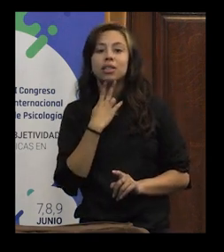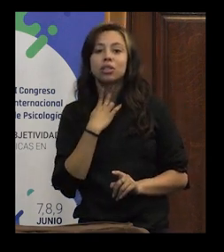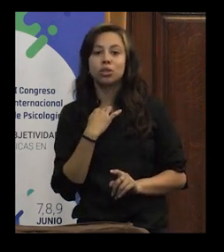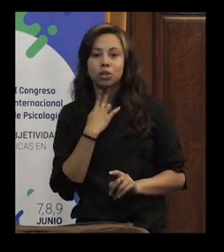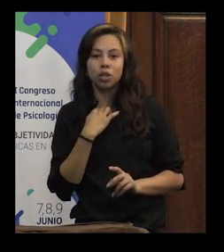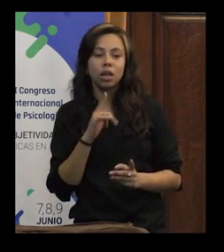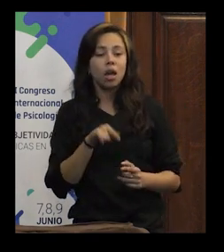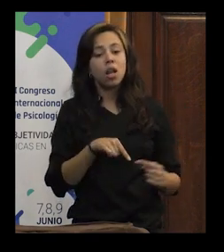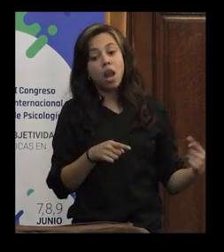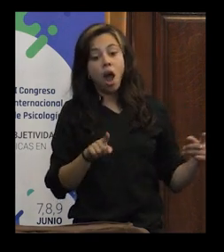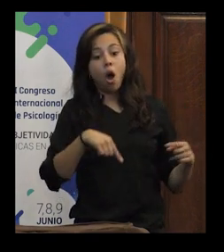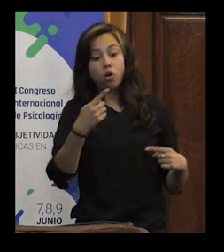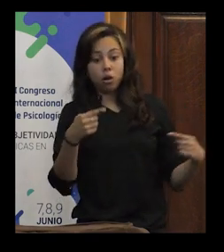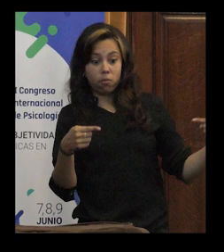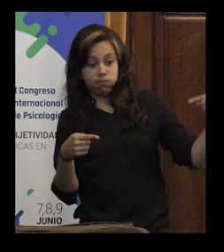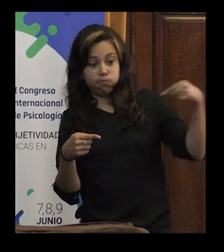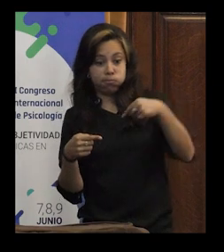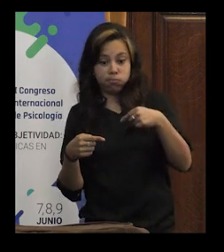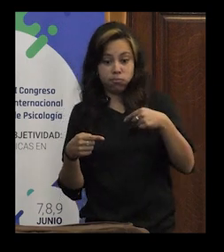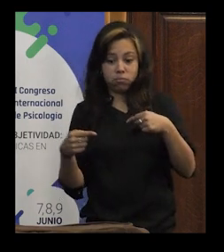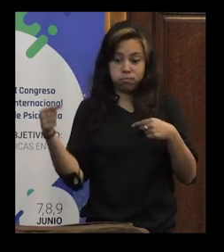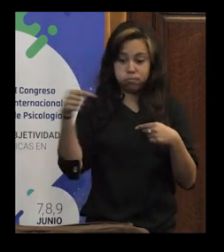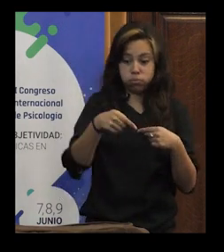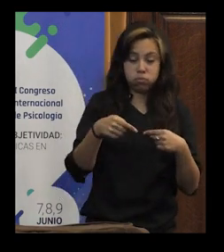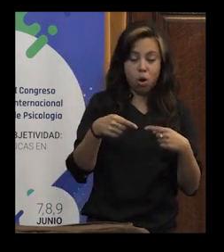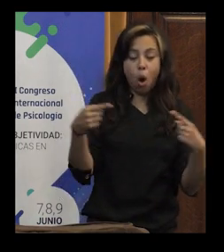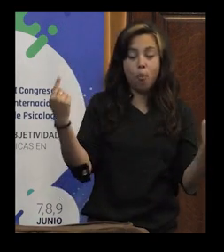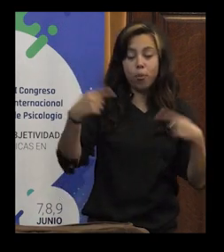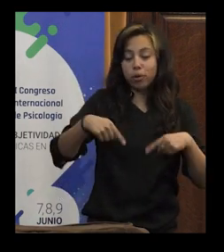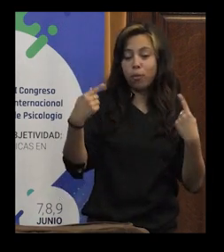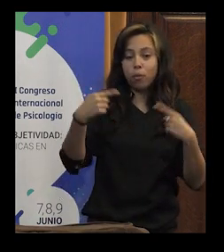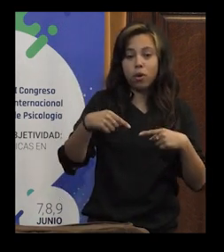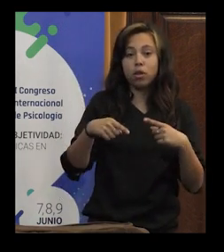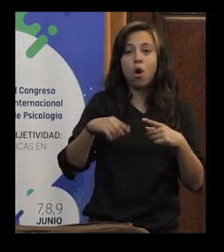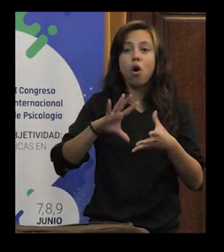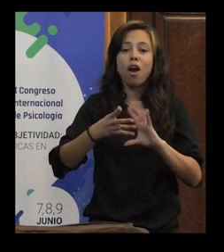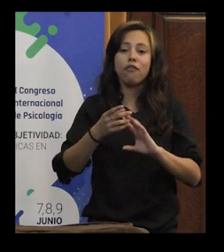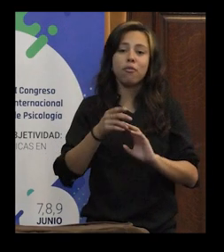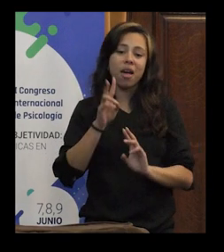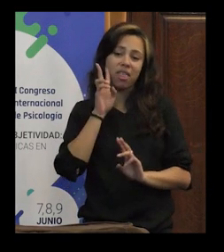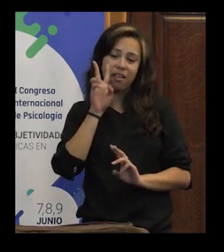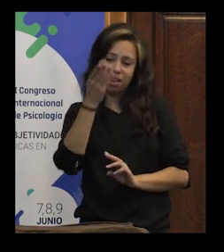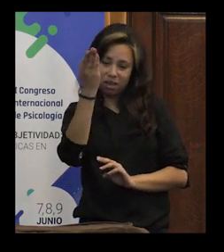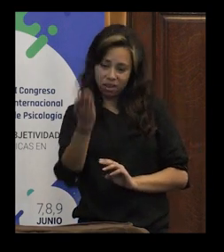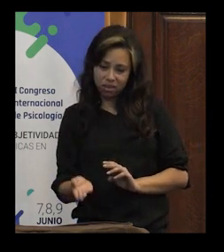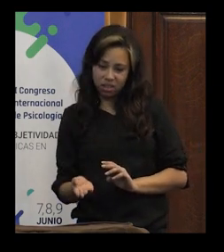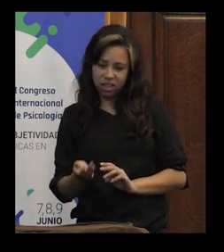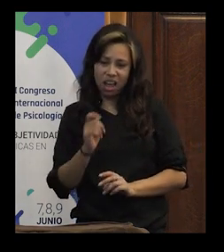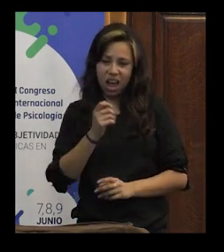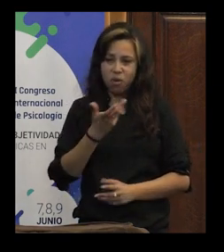de quienes consumiam tabaco en la forma de rapé.